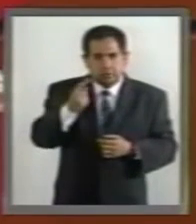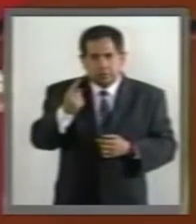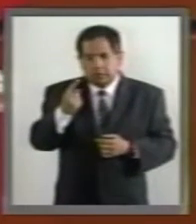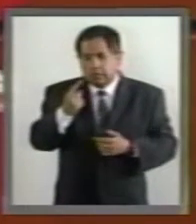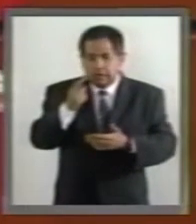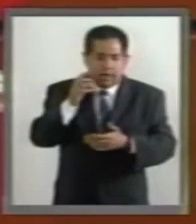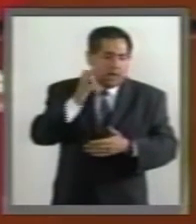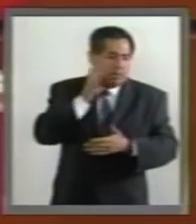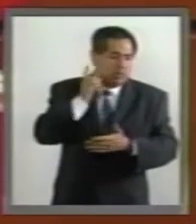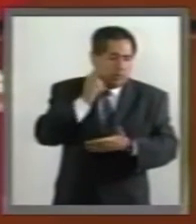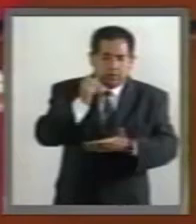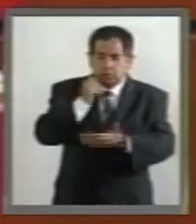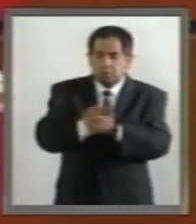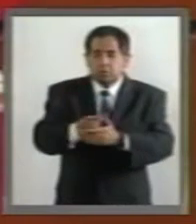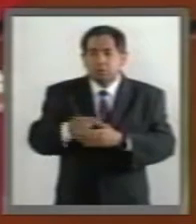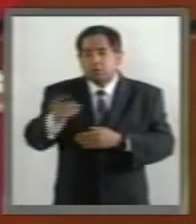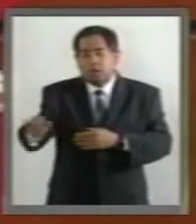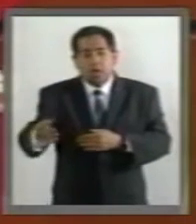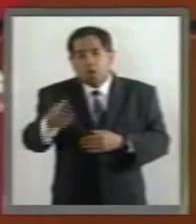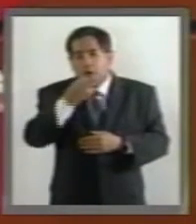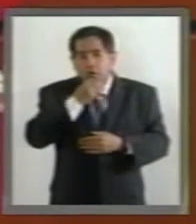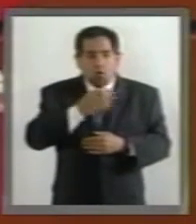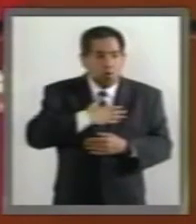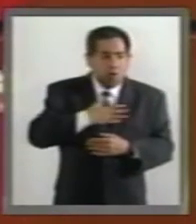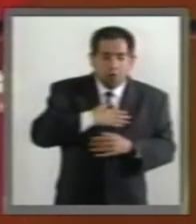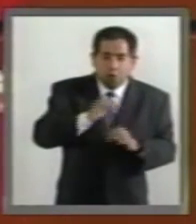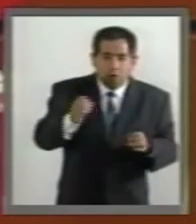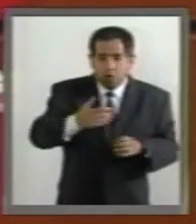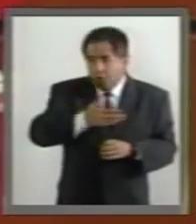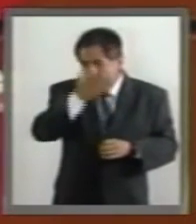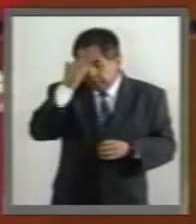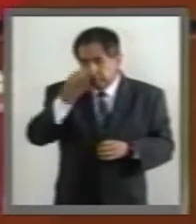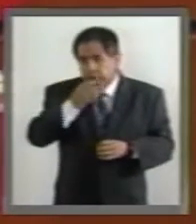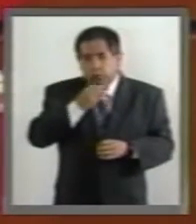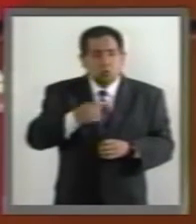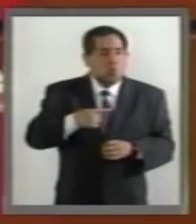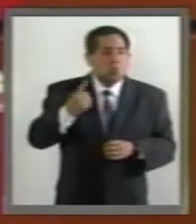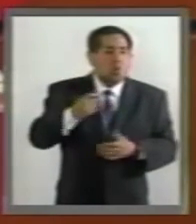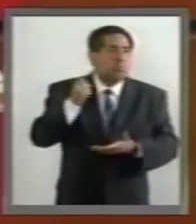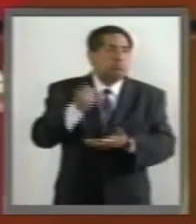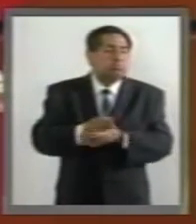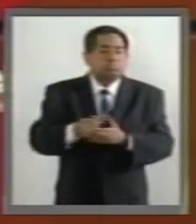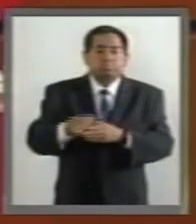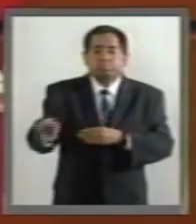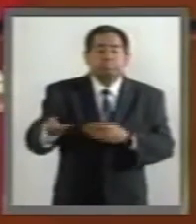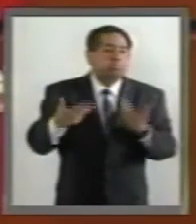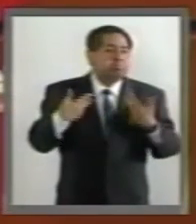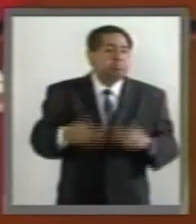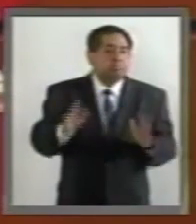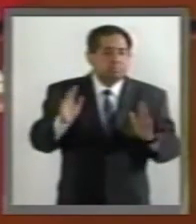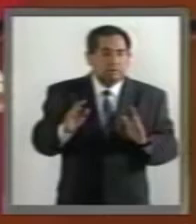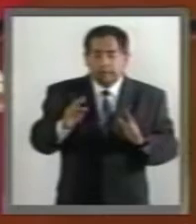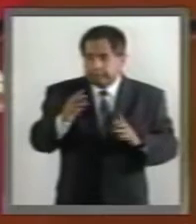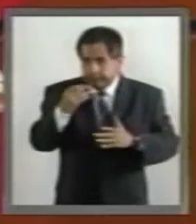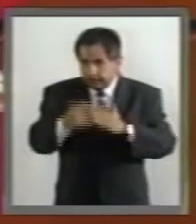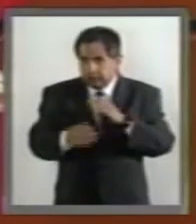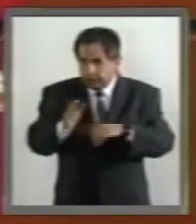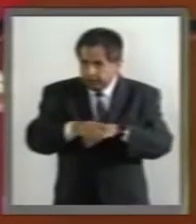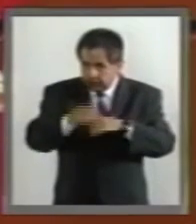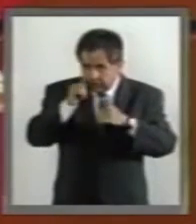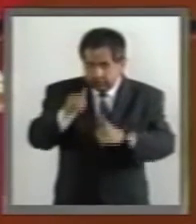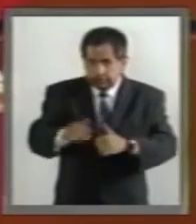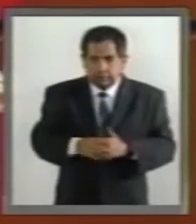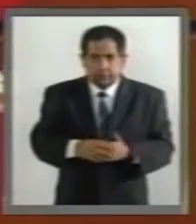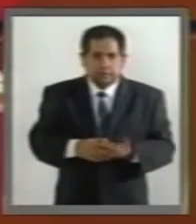no está informada, no se entera, simplemente está ausente de esta determinación.